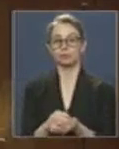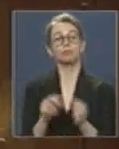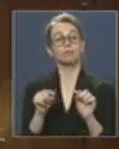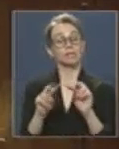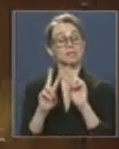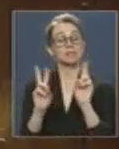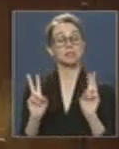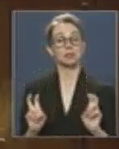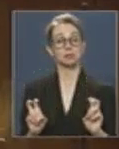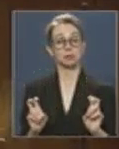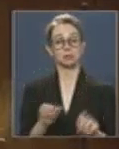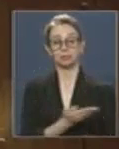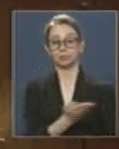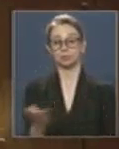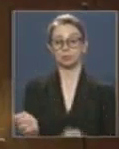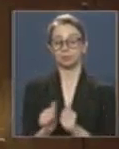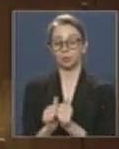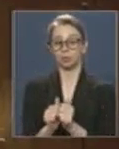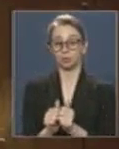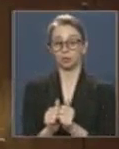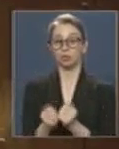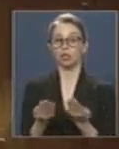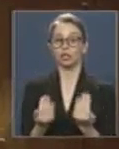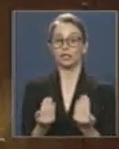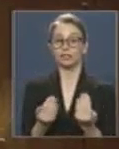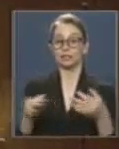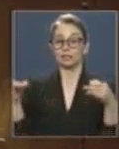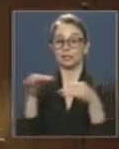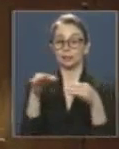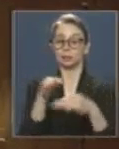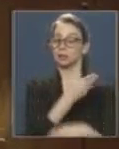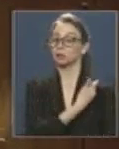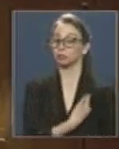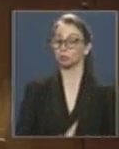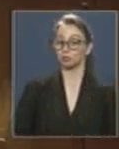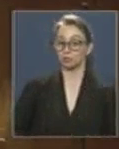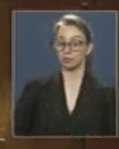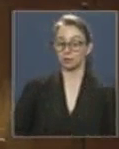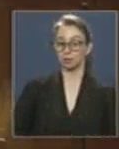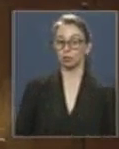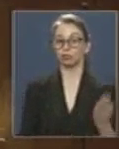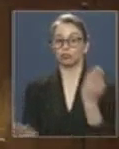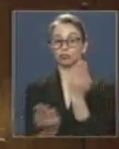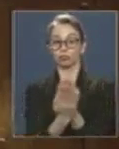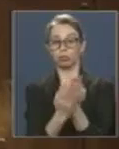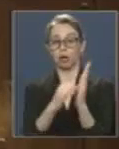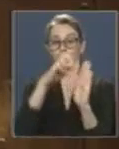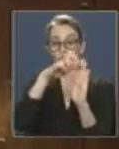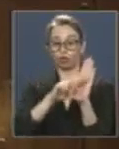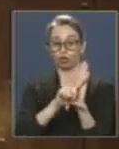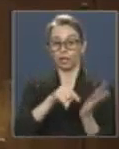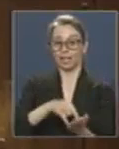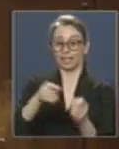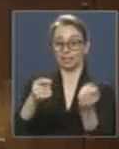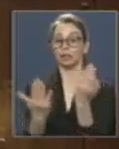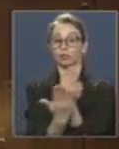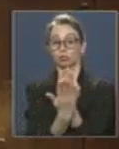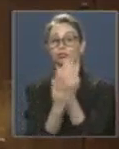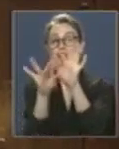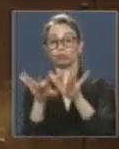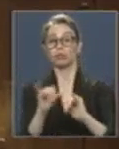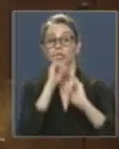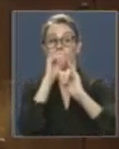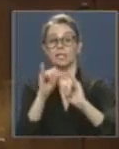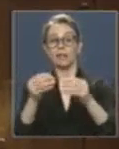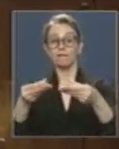este asunto, estimados colegas, es necesario precisar que el Ejecutivo acompaña a su mensaje un informe financiero,